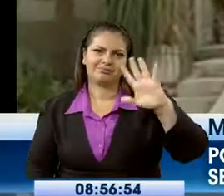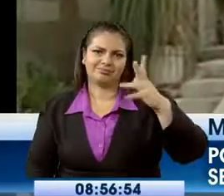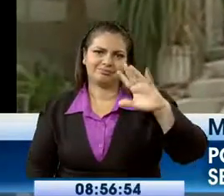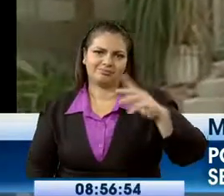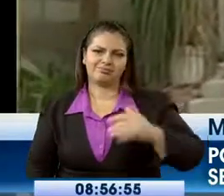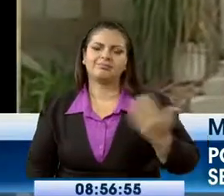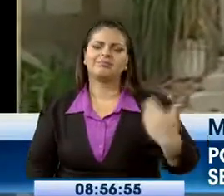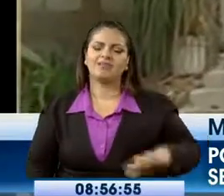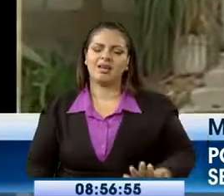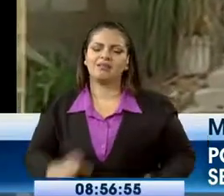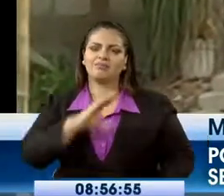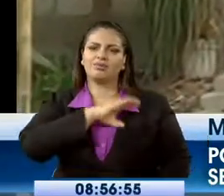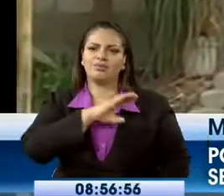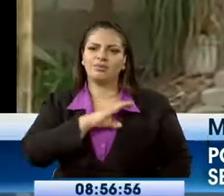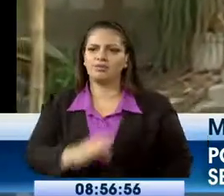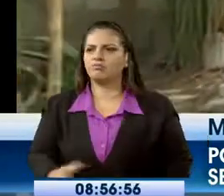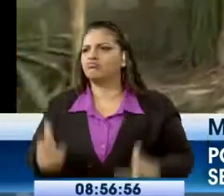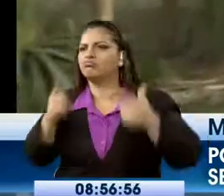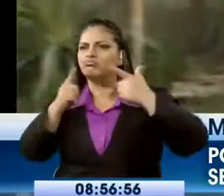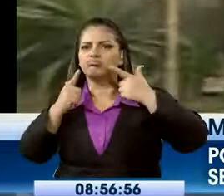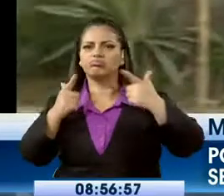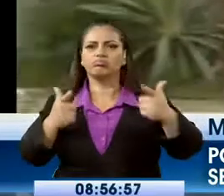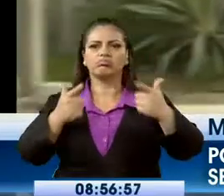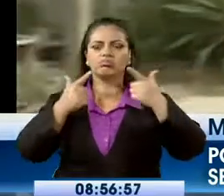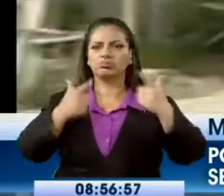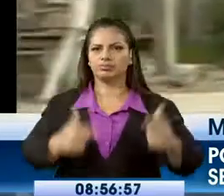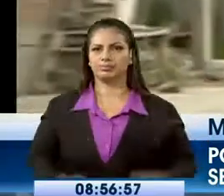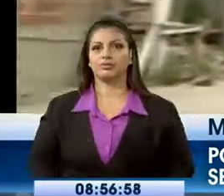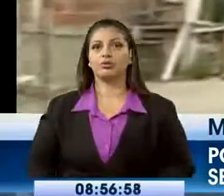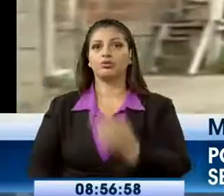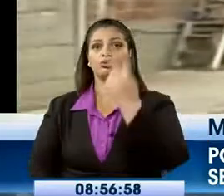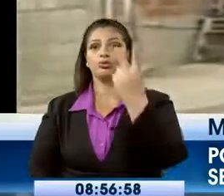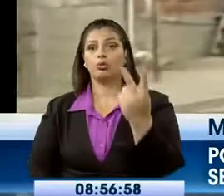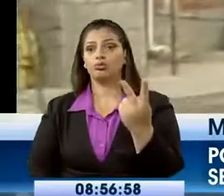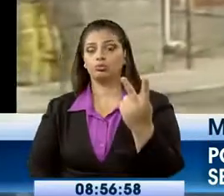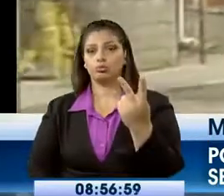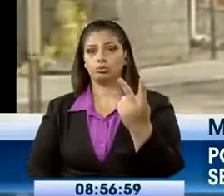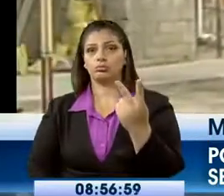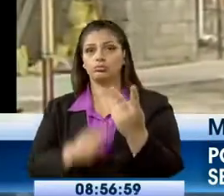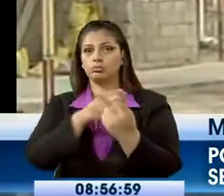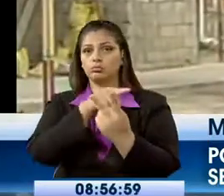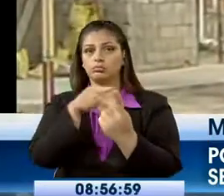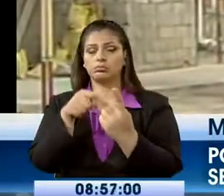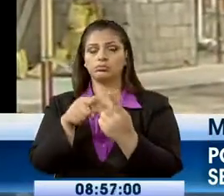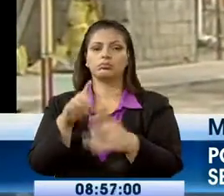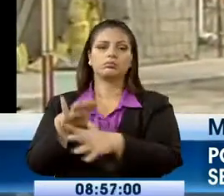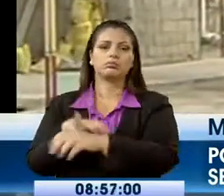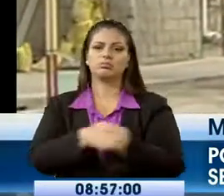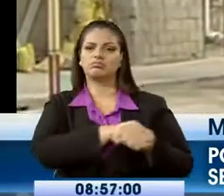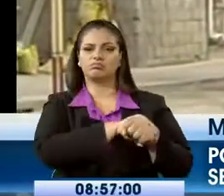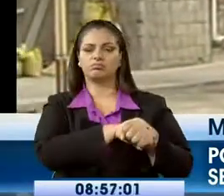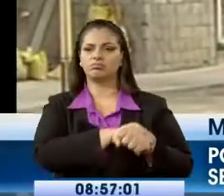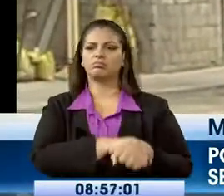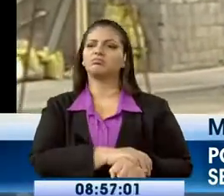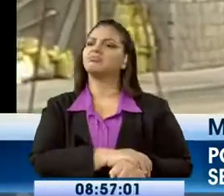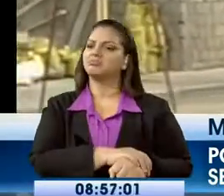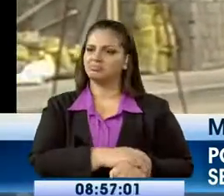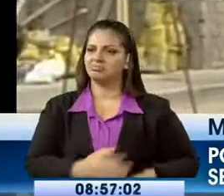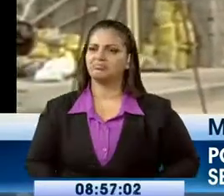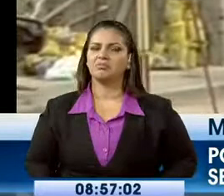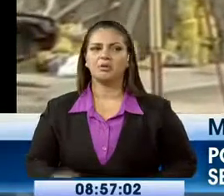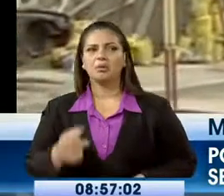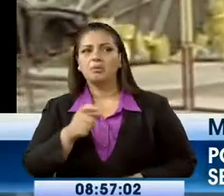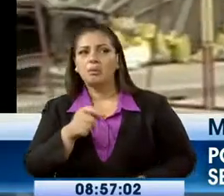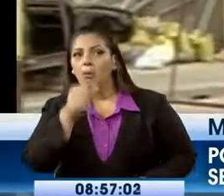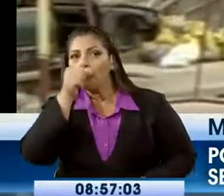un operativo donde que como resultado tuvimos dos personas detenidas y pues con esto ya hemos bajado los índices